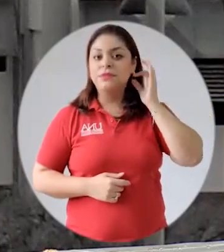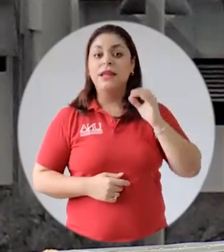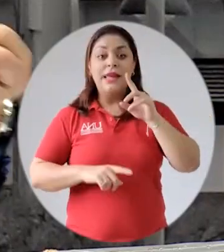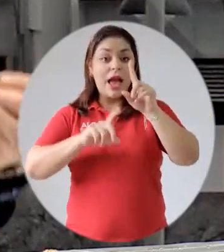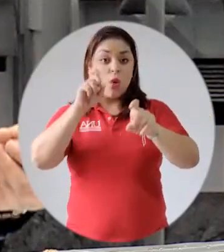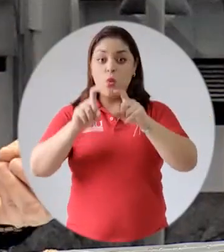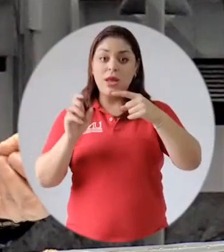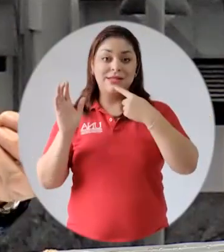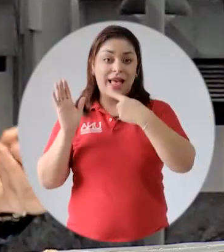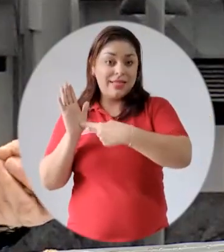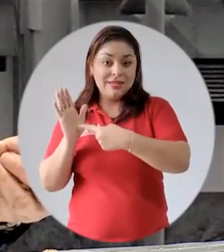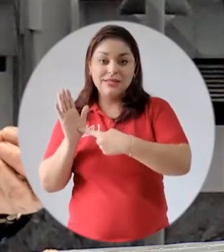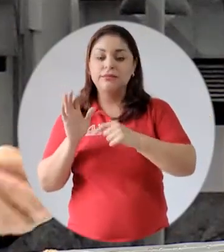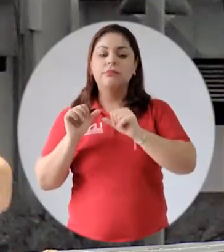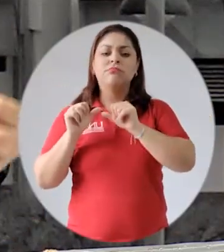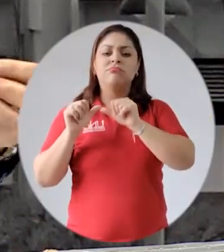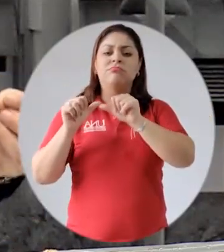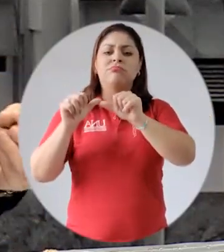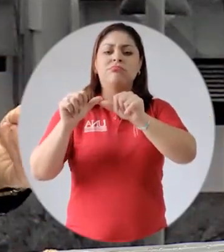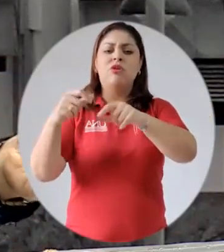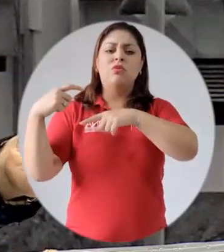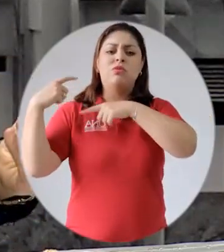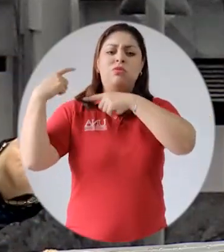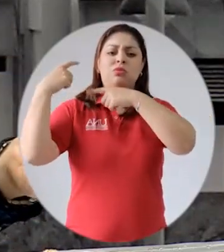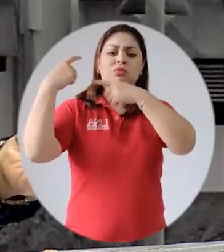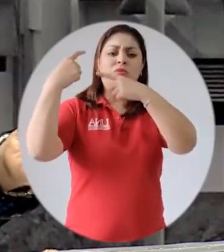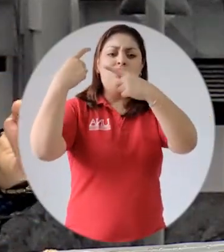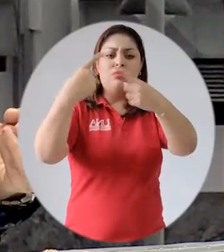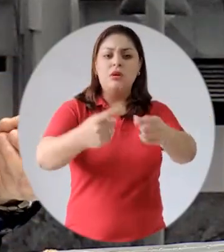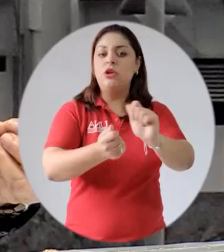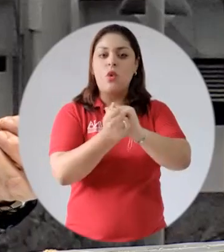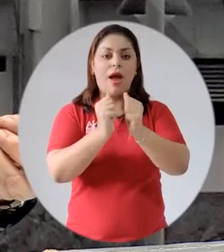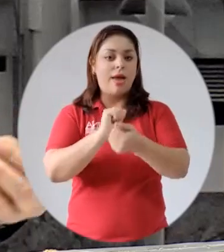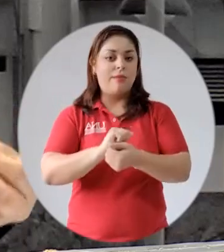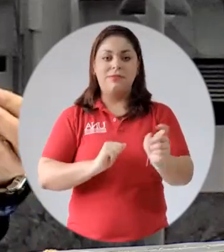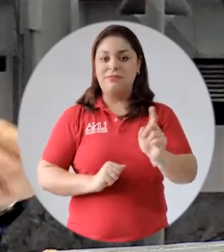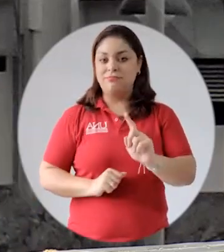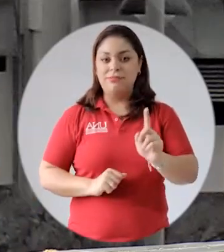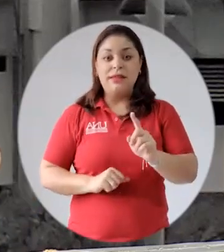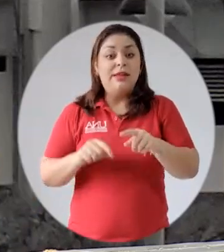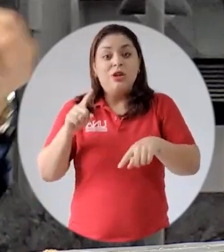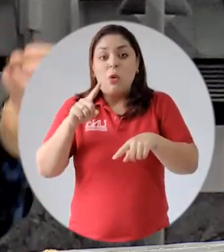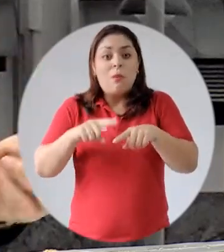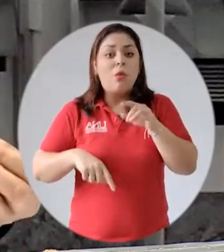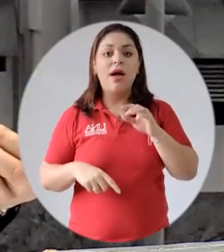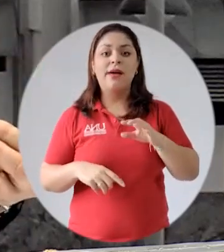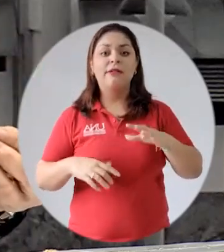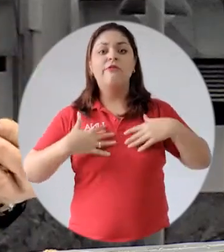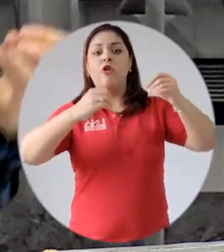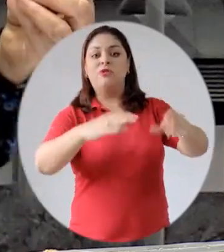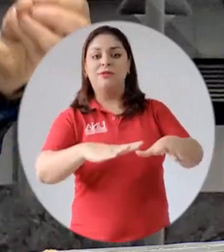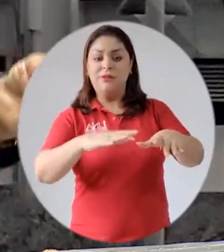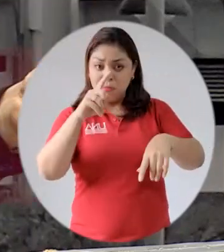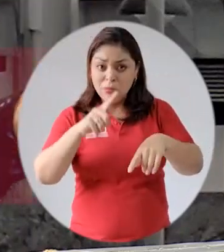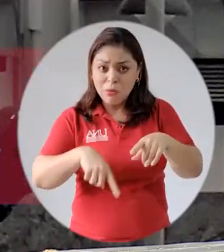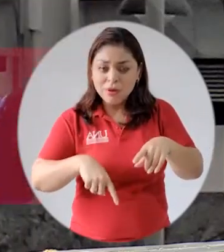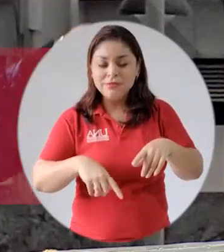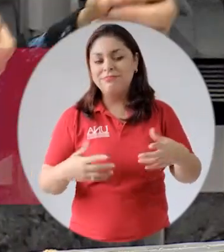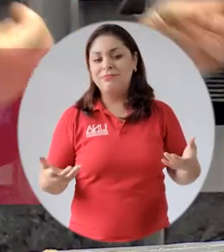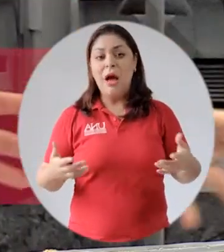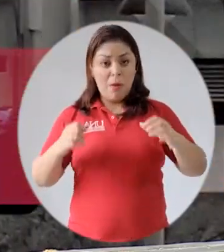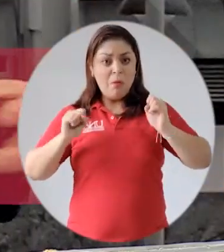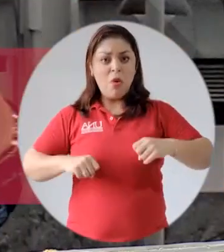mujeres. De personas menores de 12 años, el 72% lo hacen las mujeres. Del cuidado de personas de